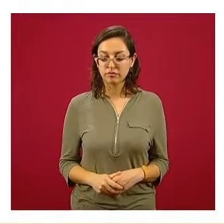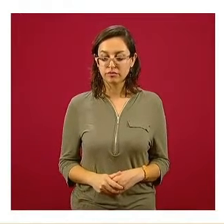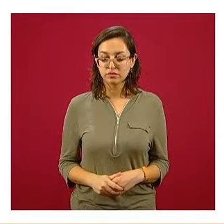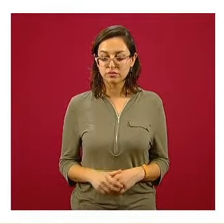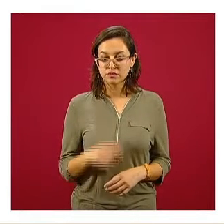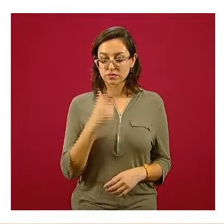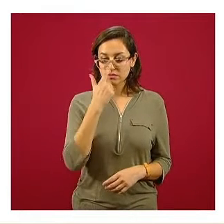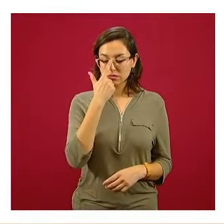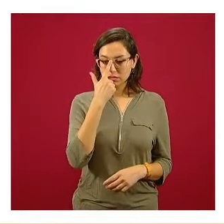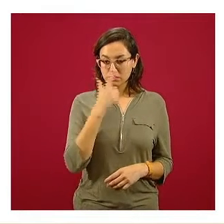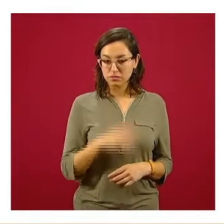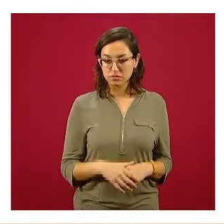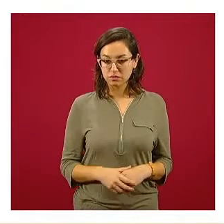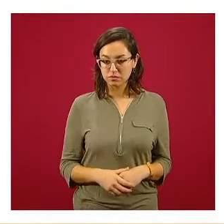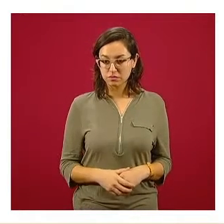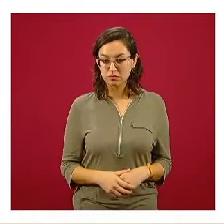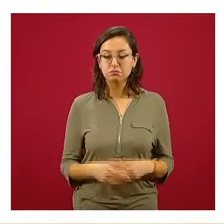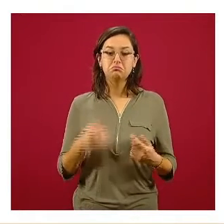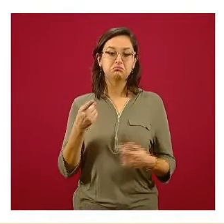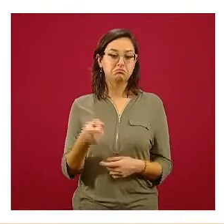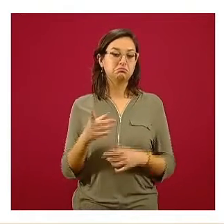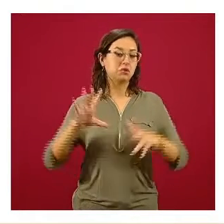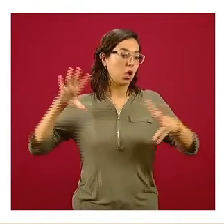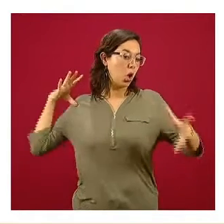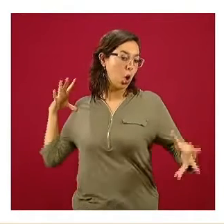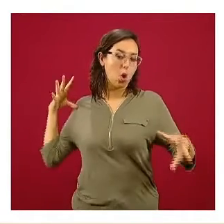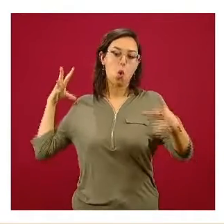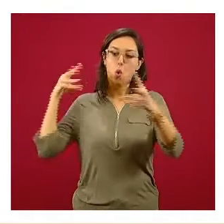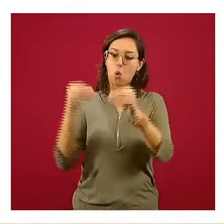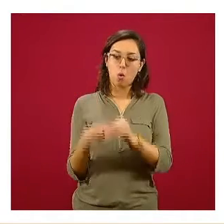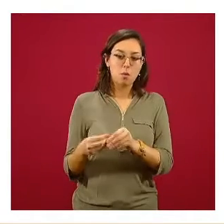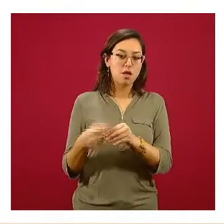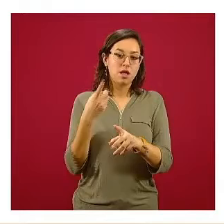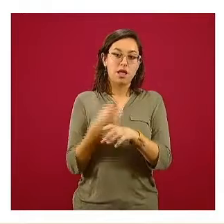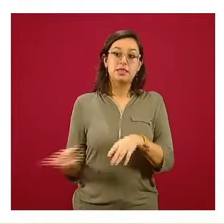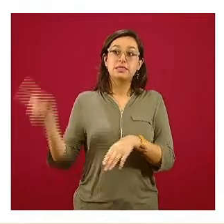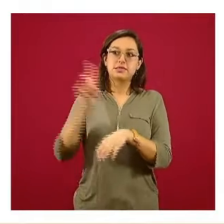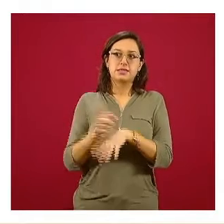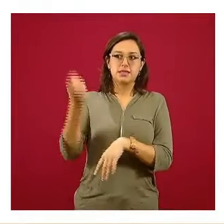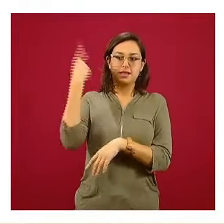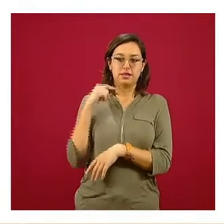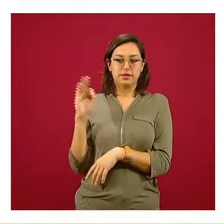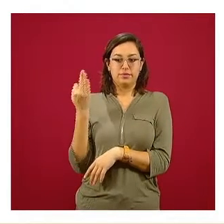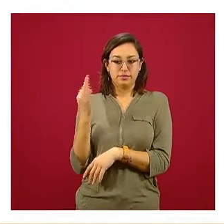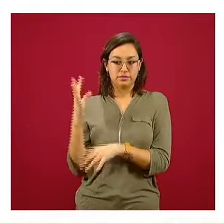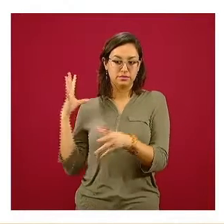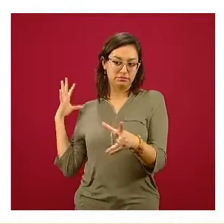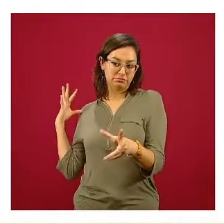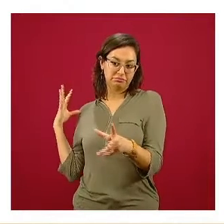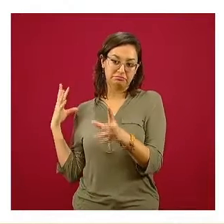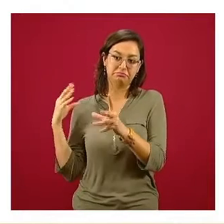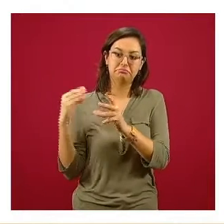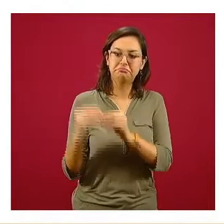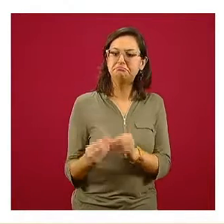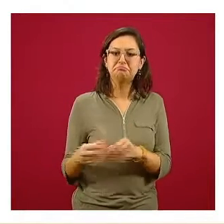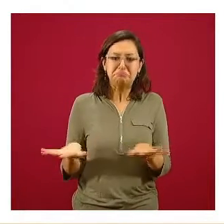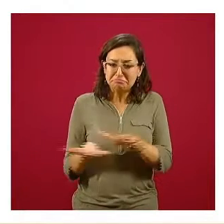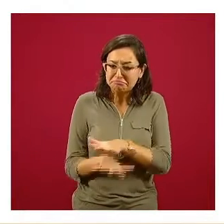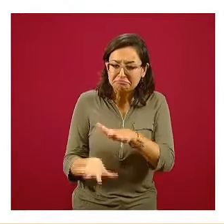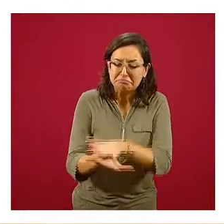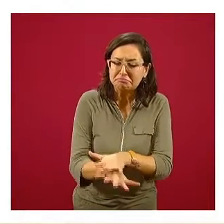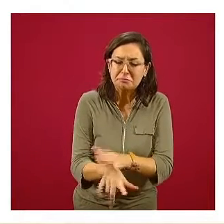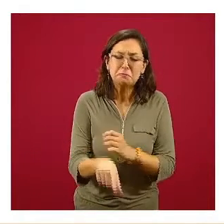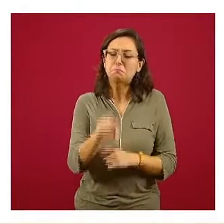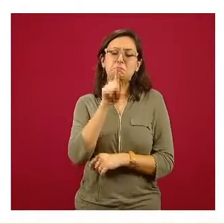la suma de los casos antiguos, los casos que tienen su momento de infección y de presentación de síntomas